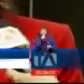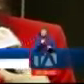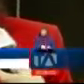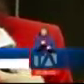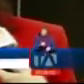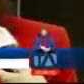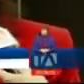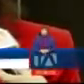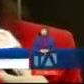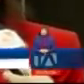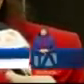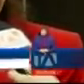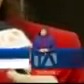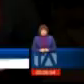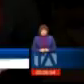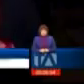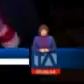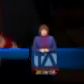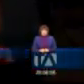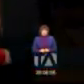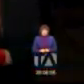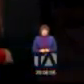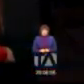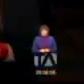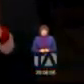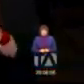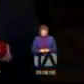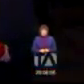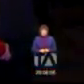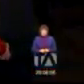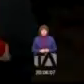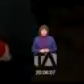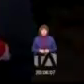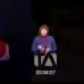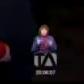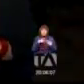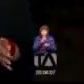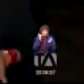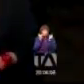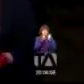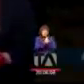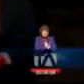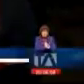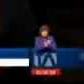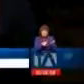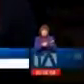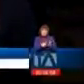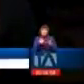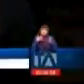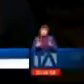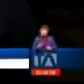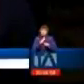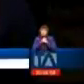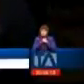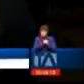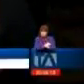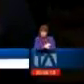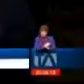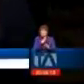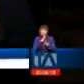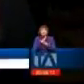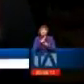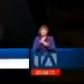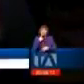precisamente en transitoria especial. Y fue precisamente por ese particular que el ministro de Defensa, Osvaldo Jarrín, se refirió